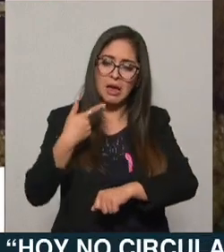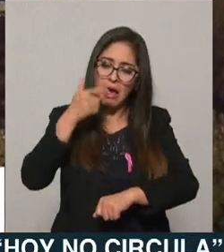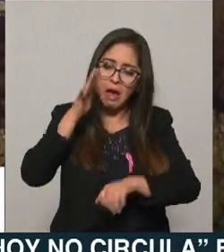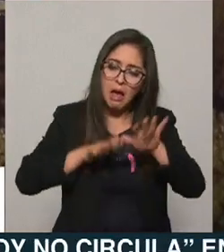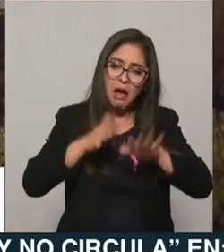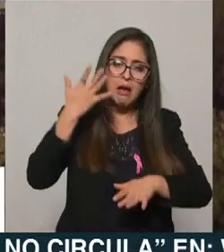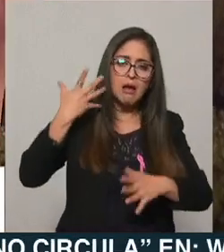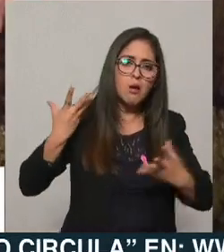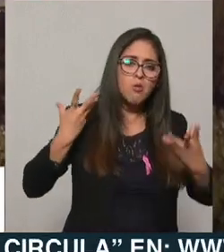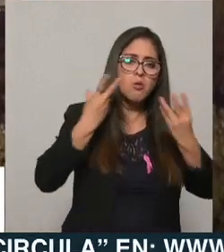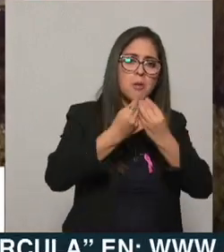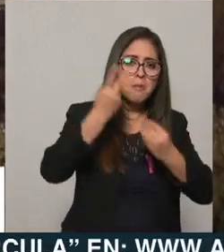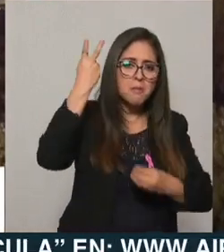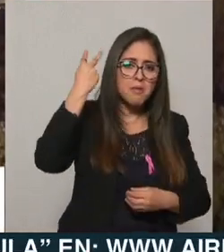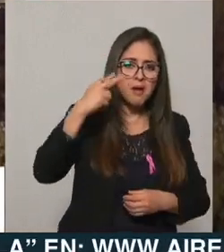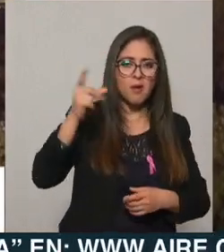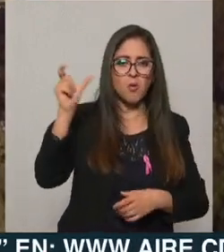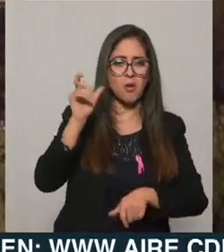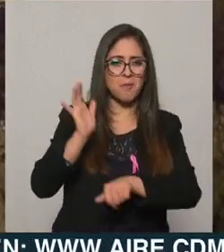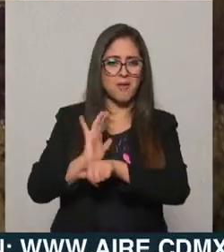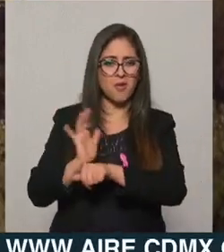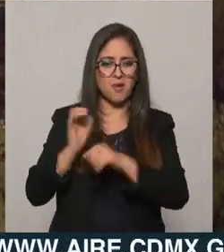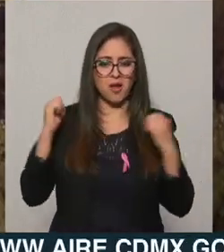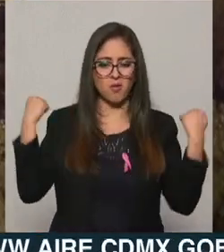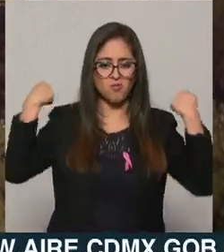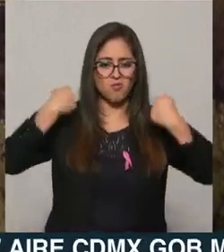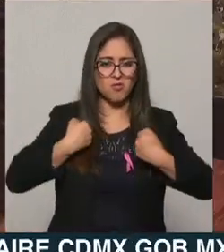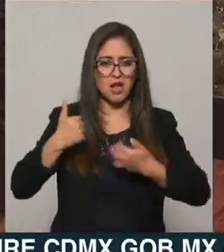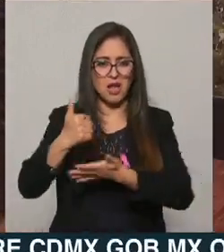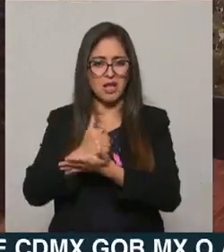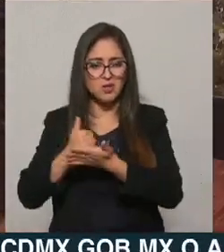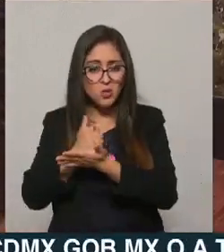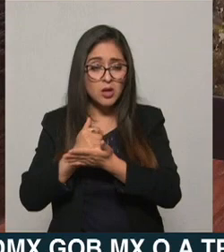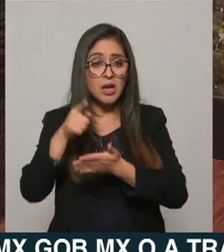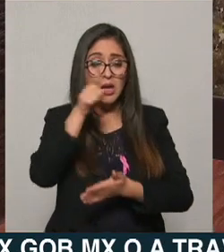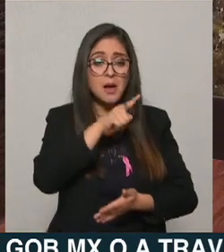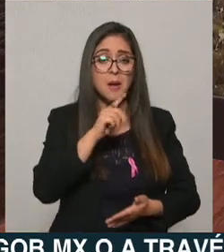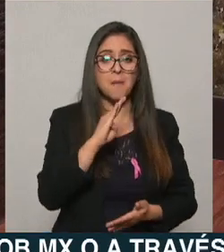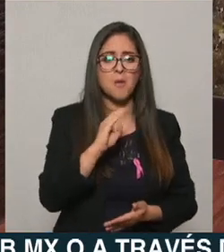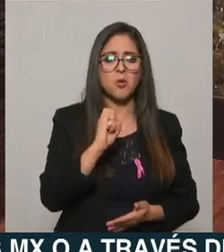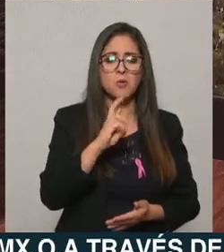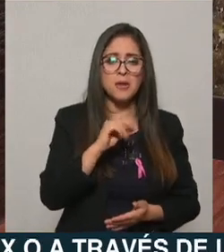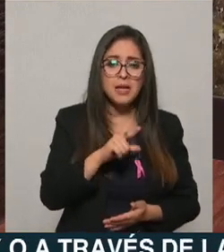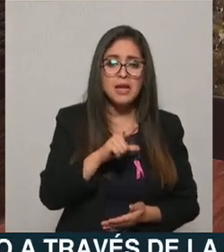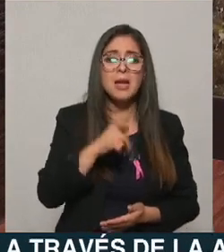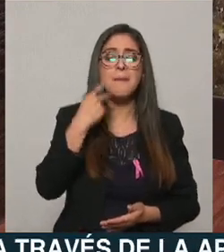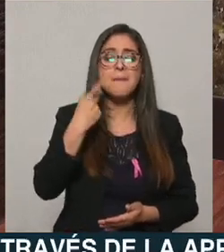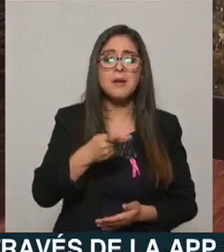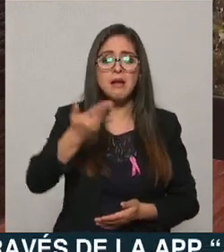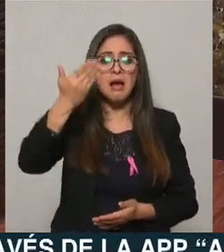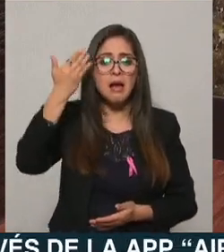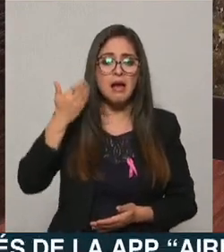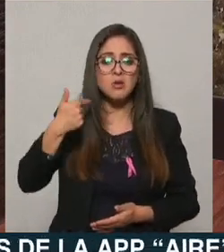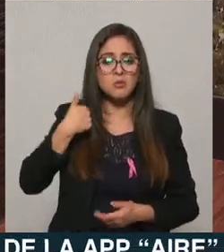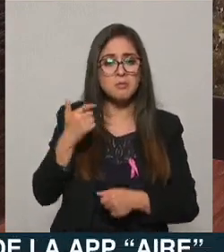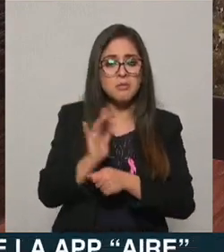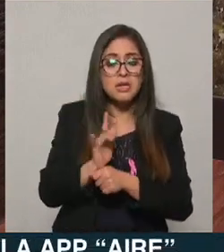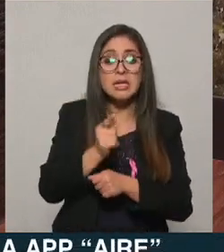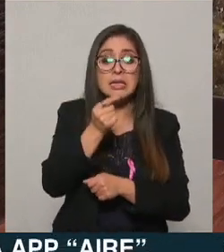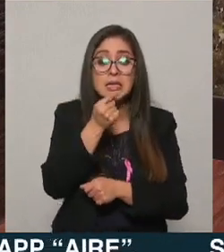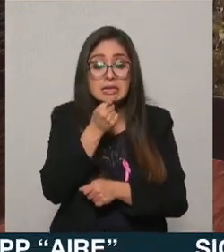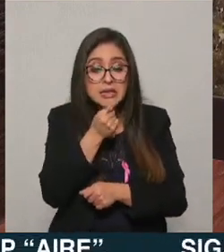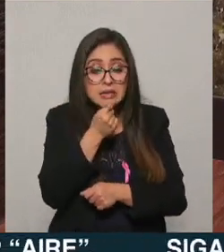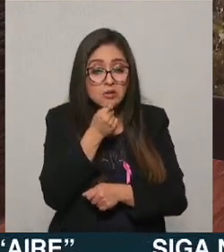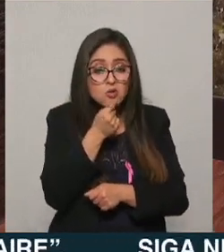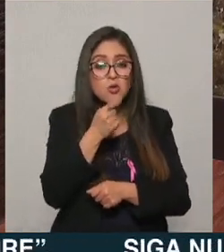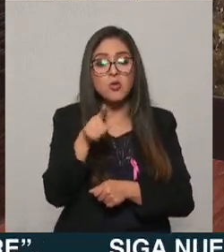Por ejemplo, La Mochila Azul, todo eso lo hicimos allá en Bronzeville. La primera película que hice fue El Niño y el Tiburón, que la hice